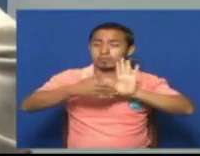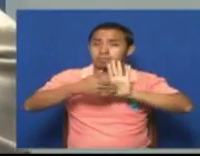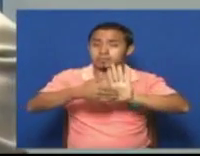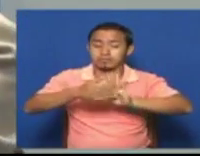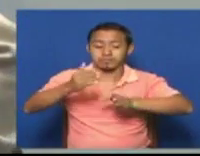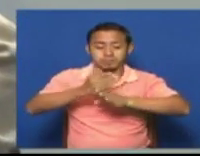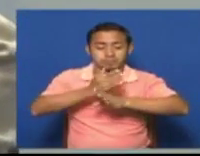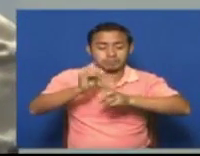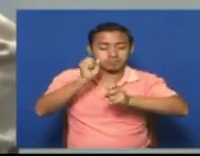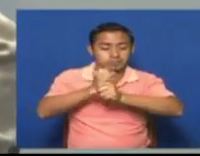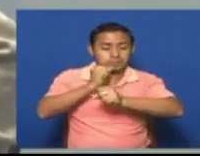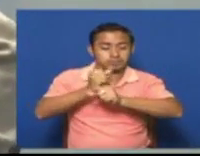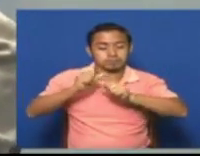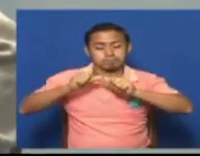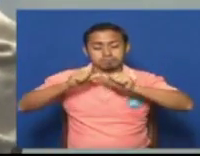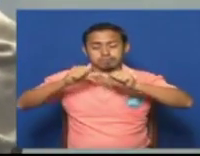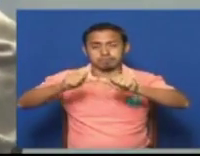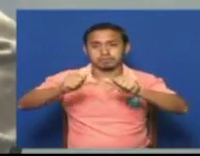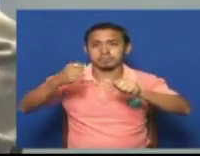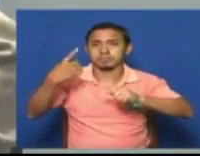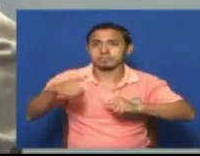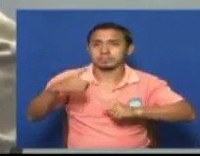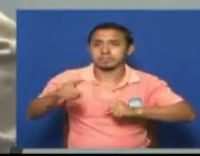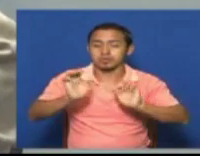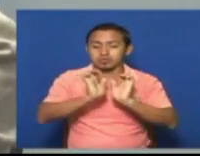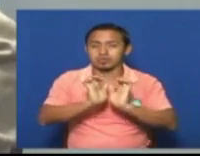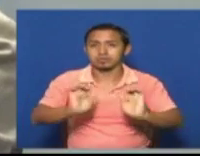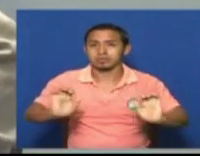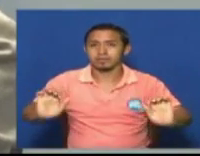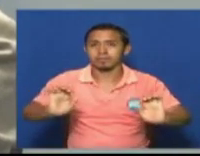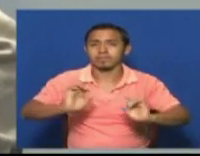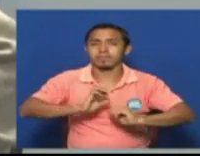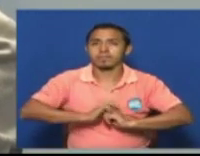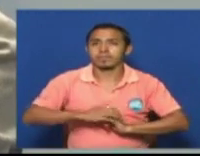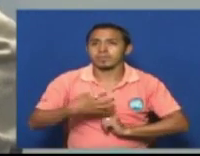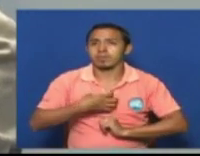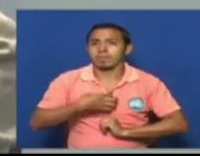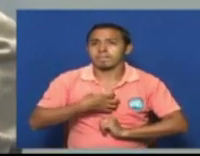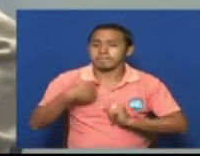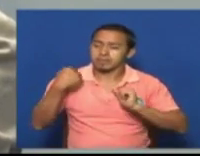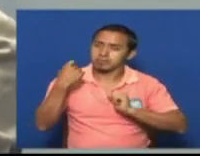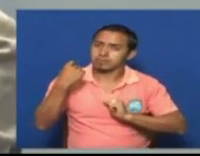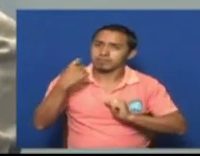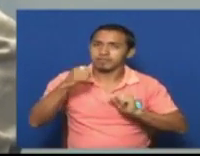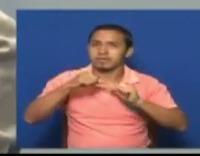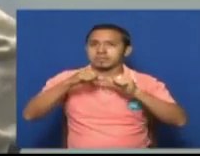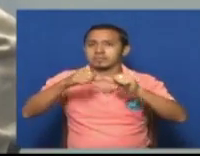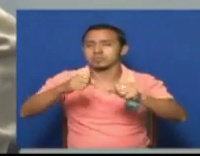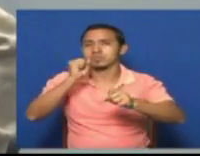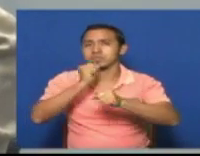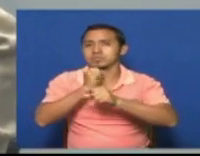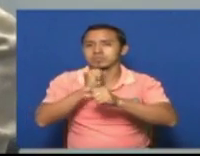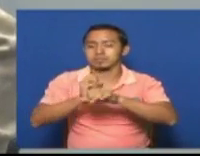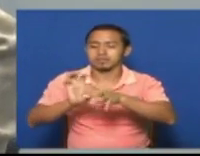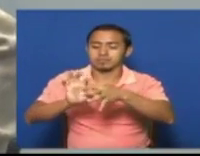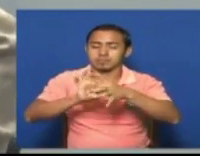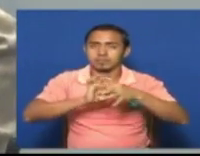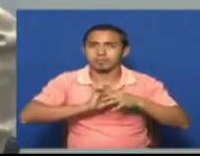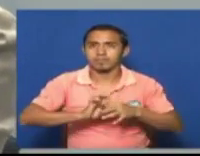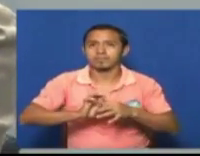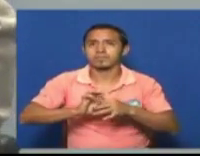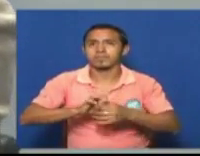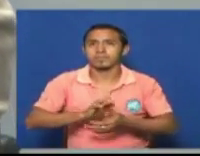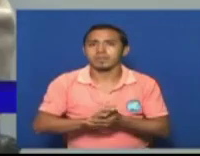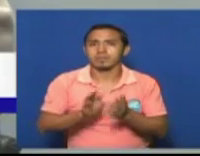los progresos que tenemos en el campo los derechos de la niñez y los retos de los desafíos que tenemos que seguir construyendo juntos el libro